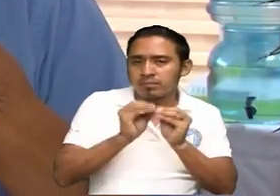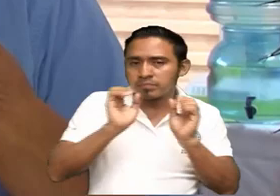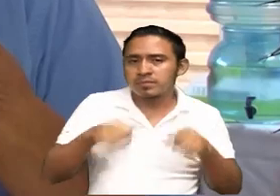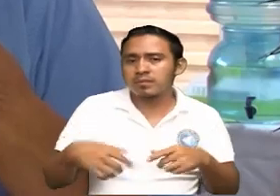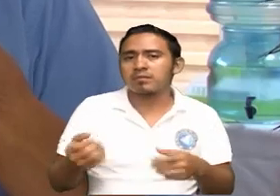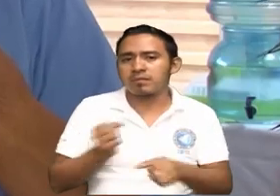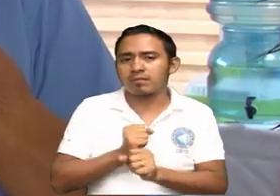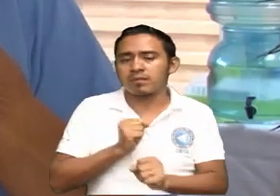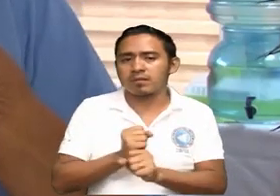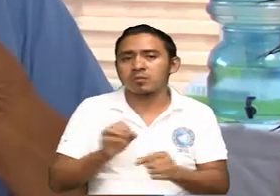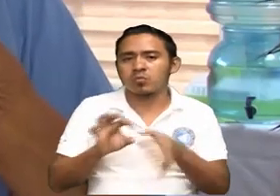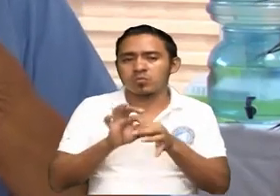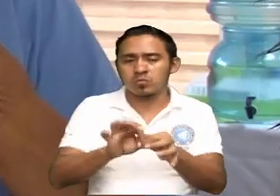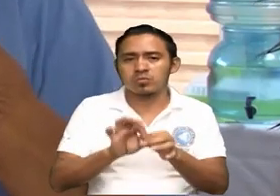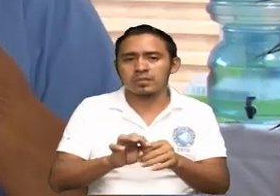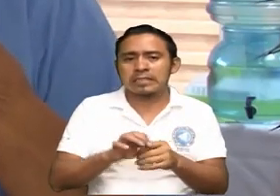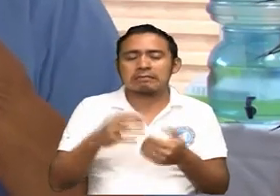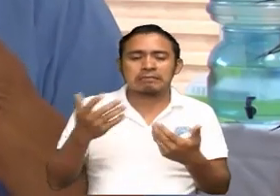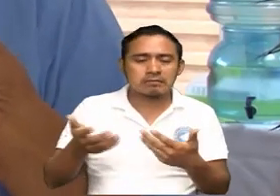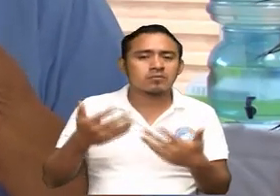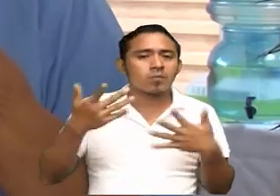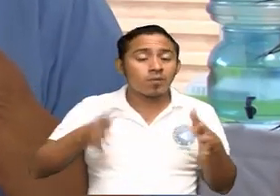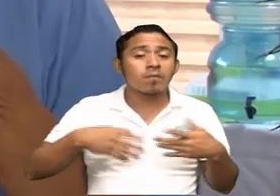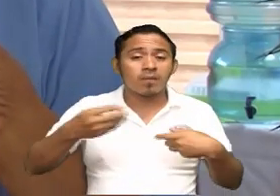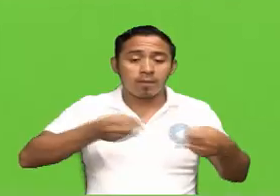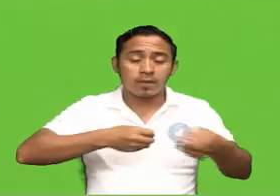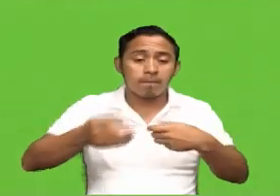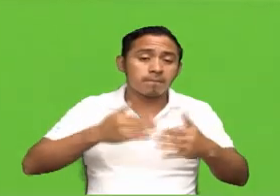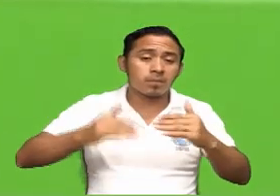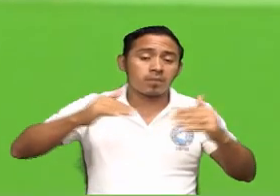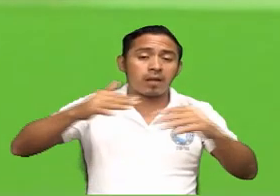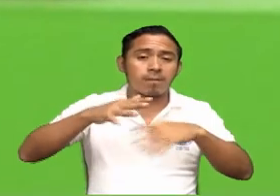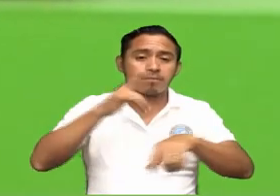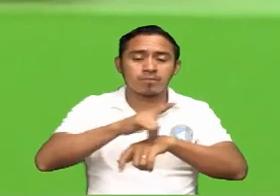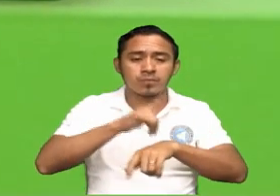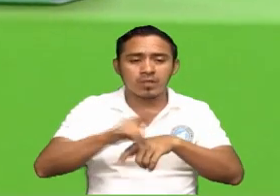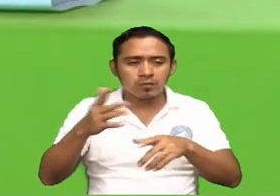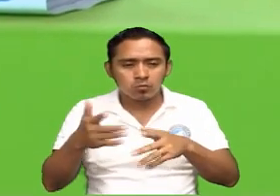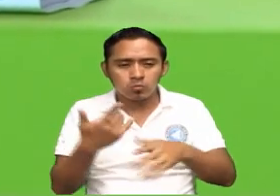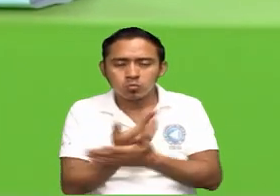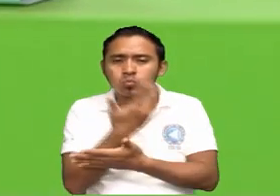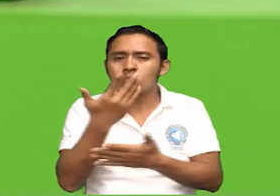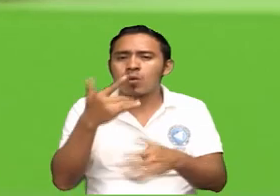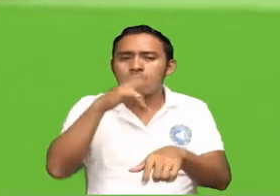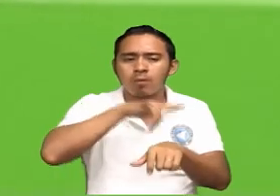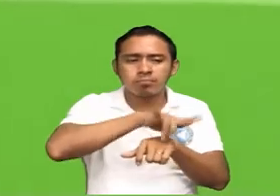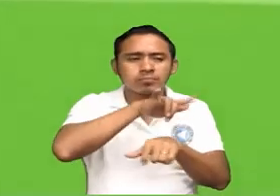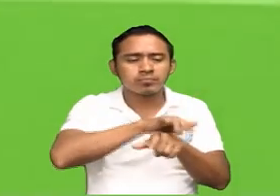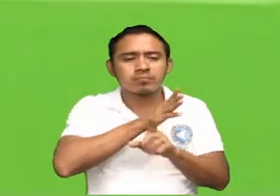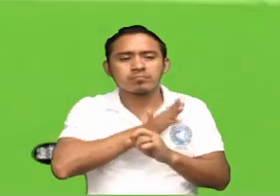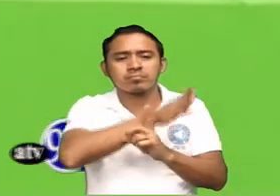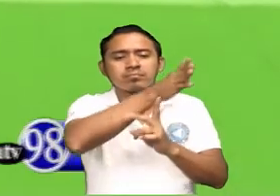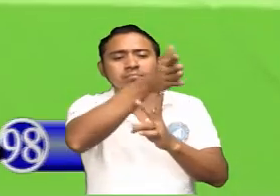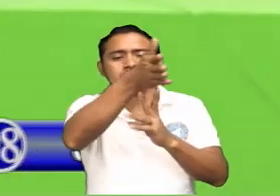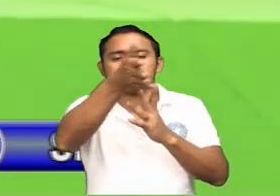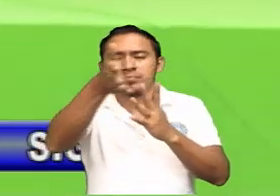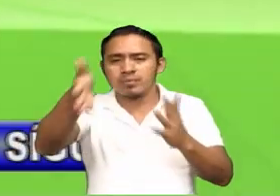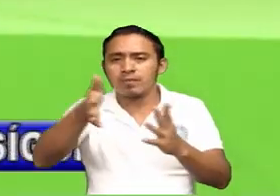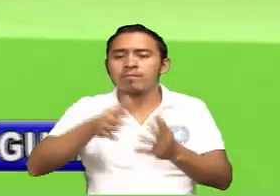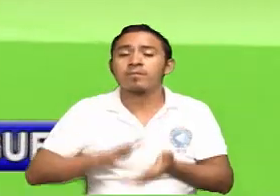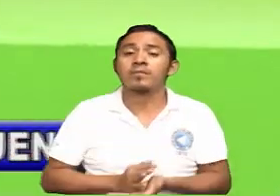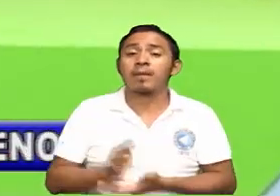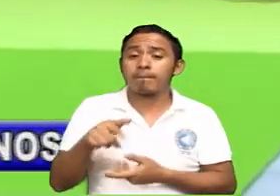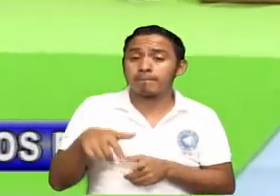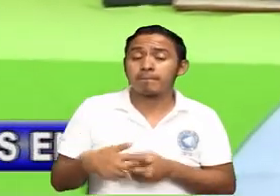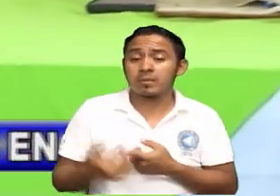pueden enfrentar el mercado para que ellos puedan buscar nuevos accesos de mercado. Y por eso a partir de